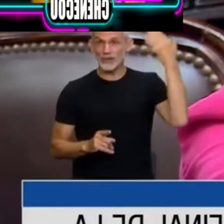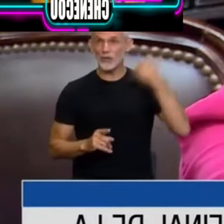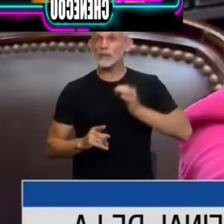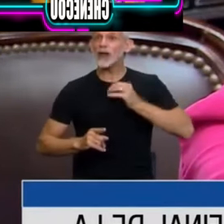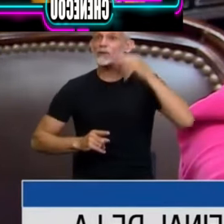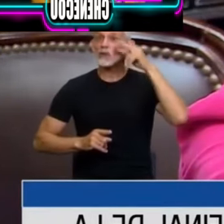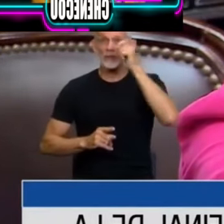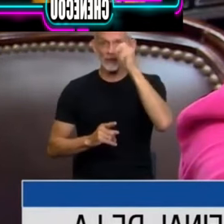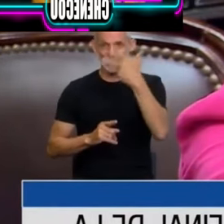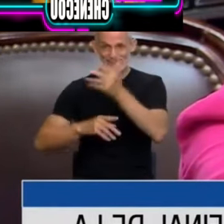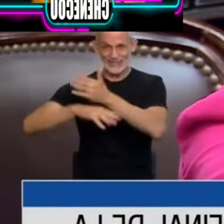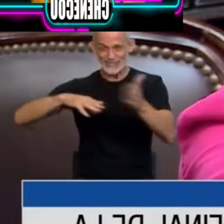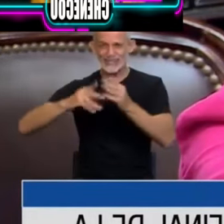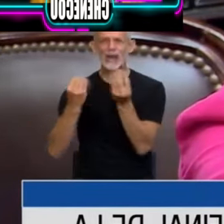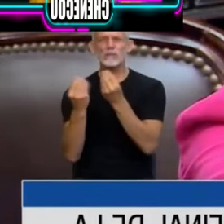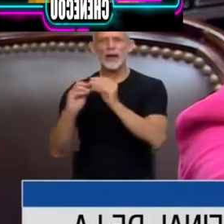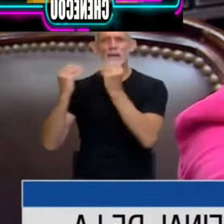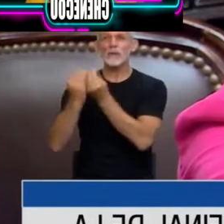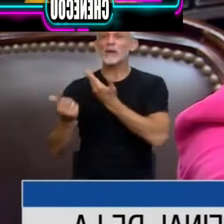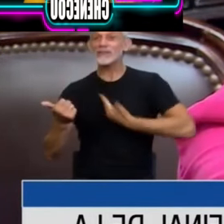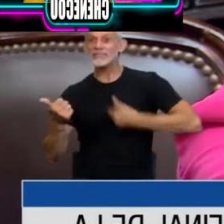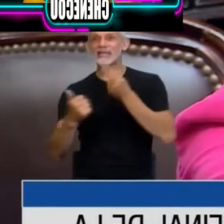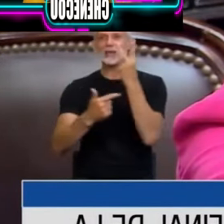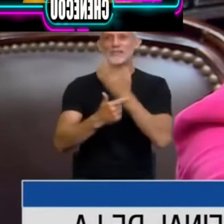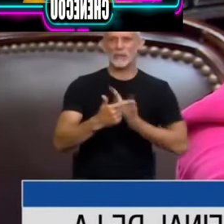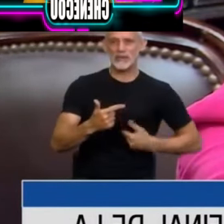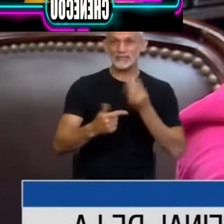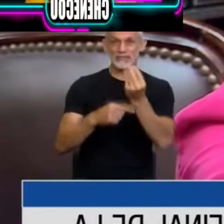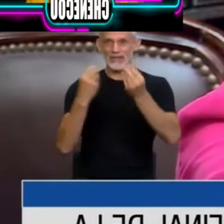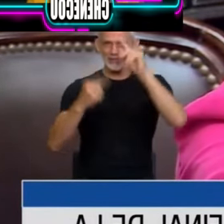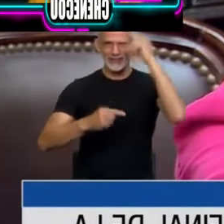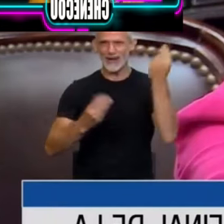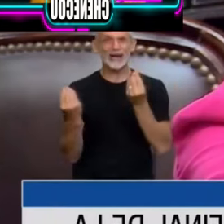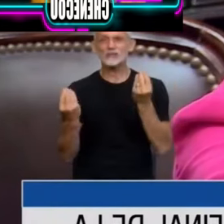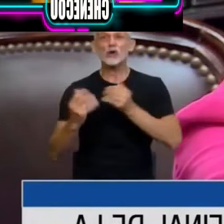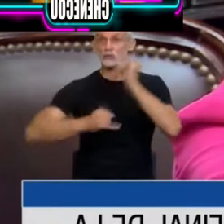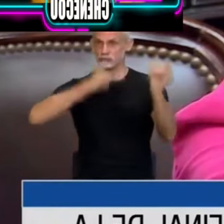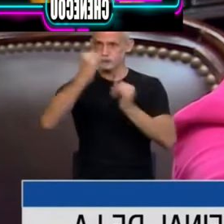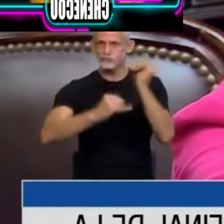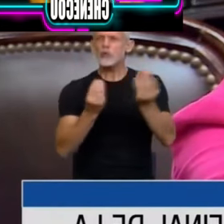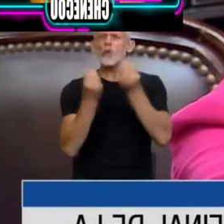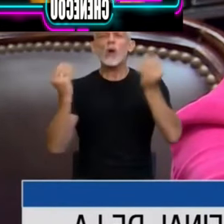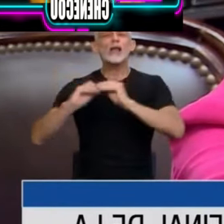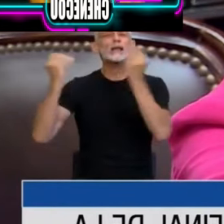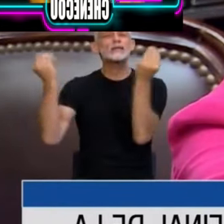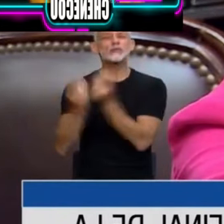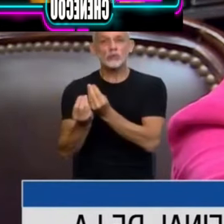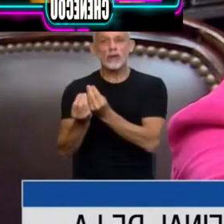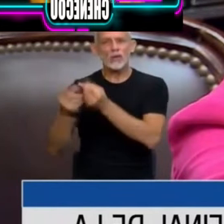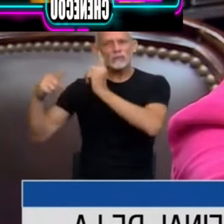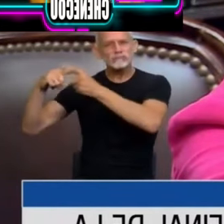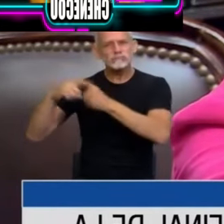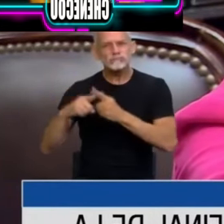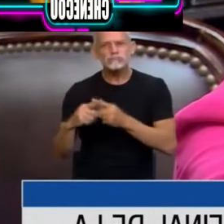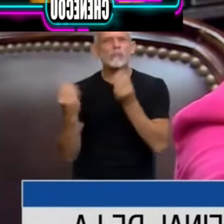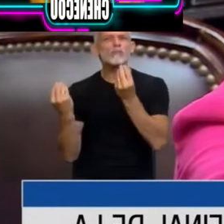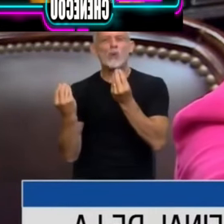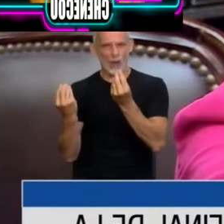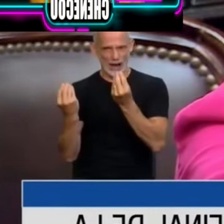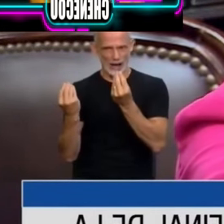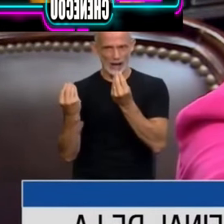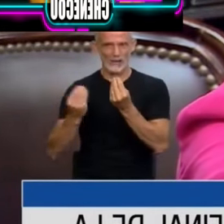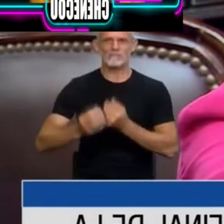de 2023 para presidente y vicepresidente de la Nación, informan que el resultado que arroja a la misma es